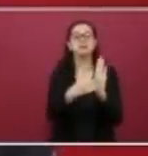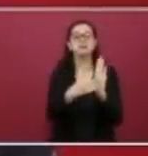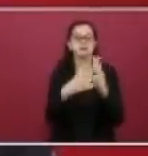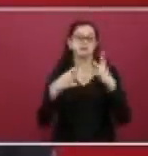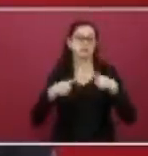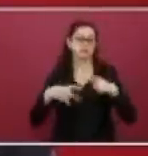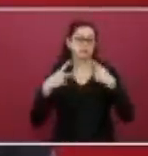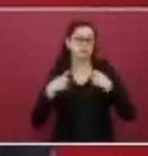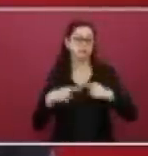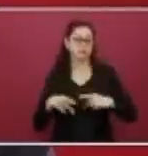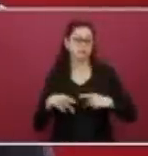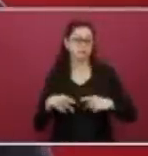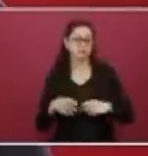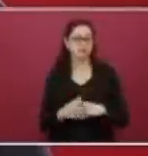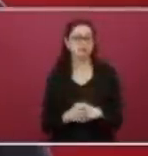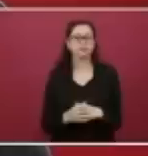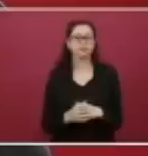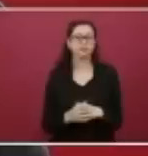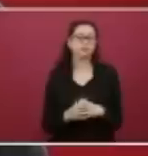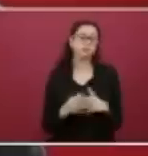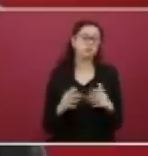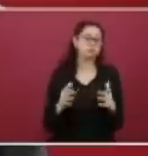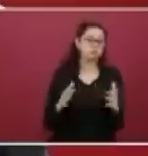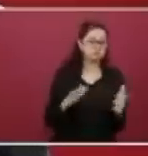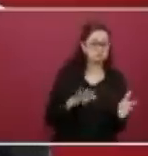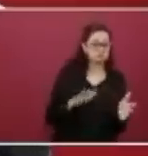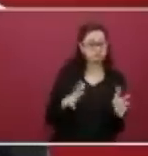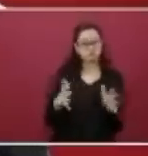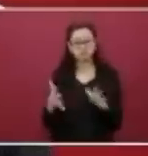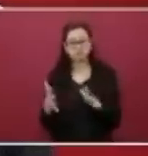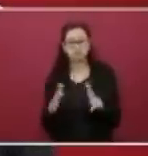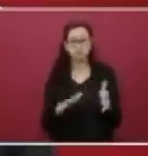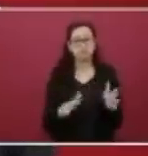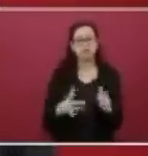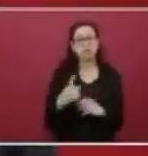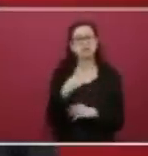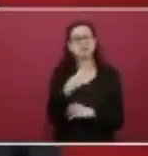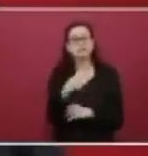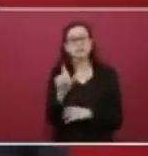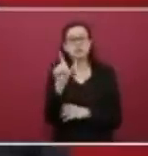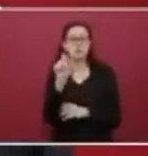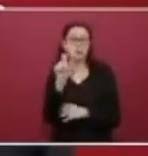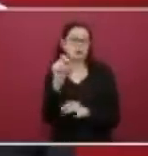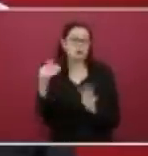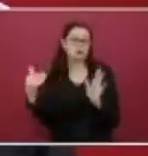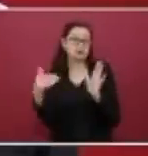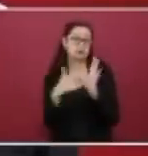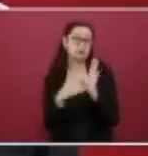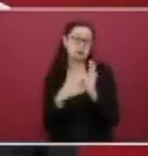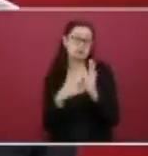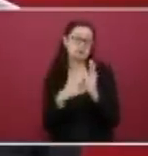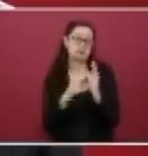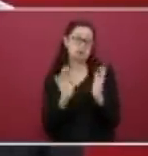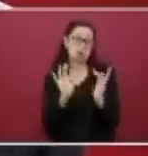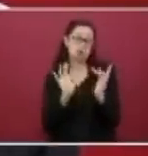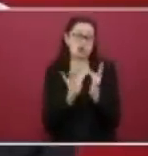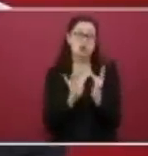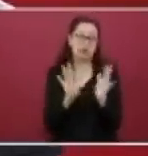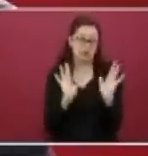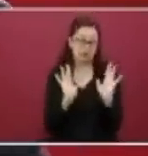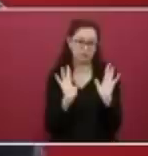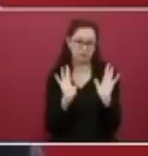personas o 220.000 están conectados puede ser que